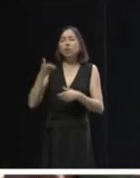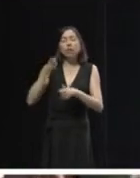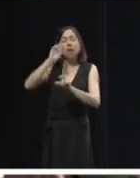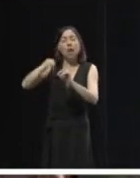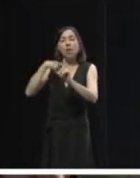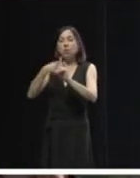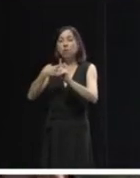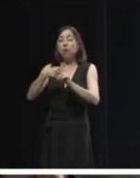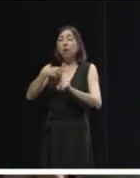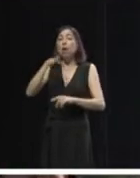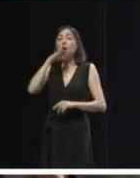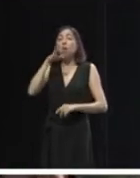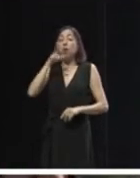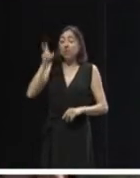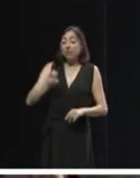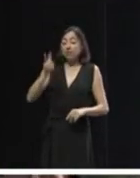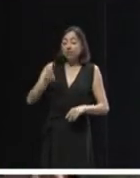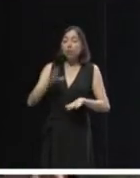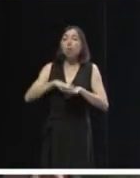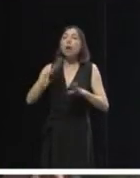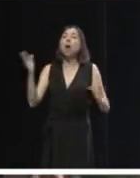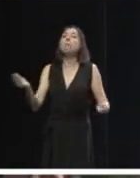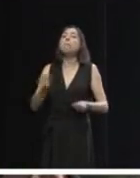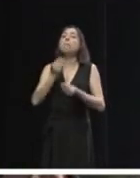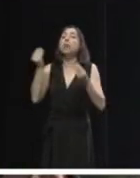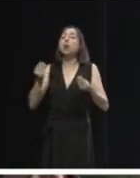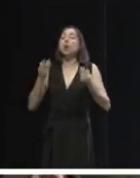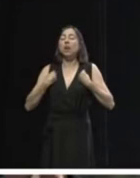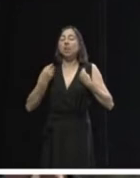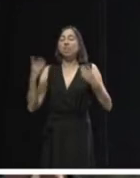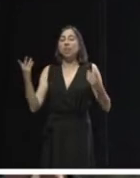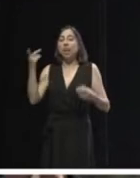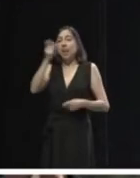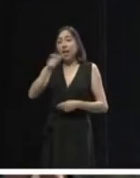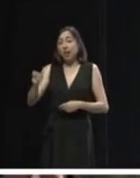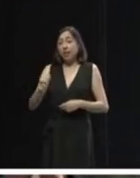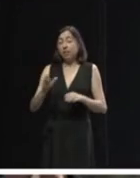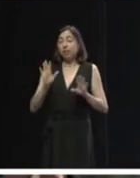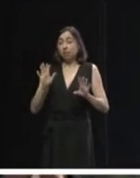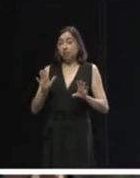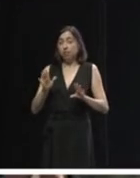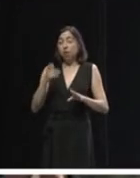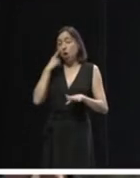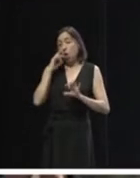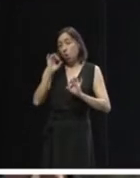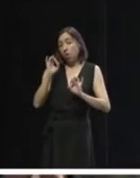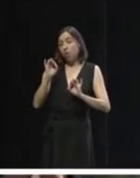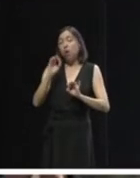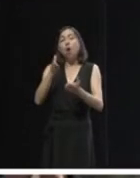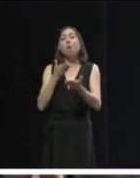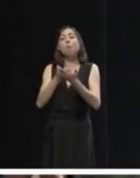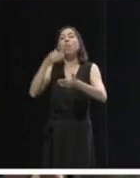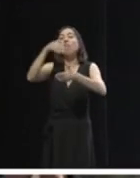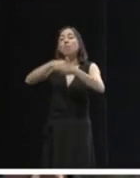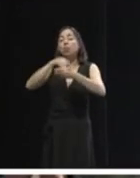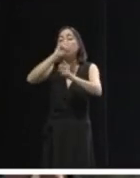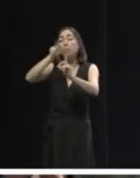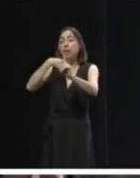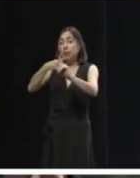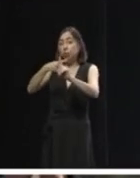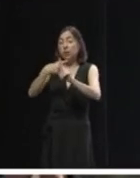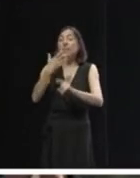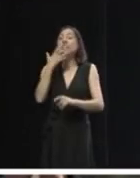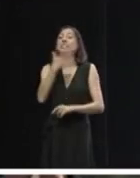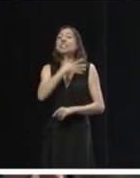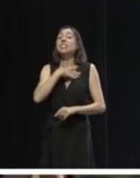Porque servimos para mejorar la vida de la gente. No nos distraemos. Os pido el voto para Sumar, si queréis